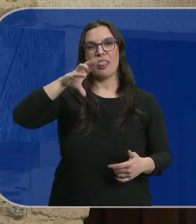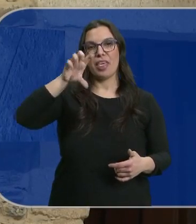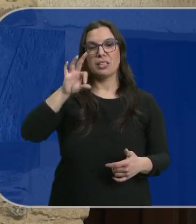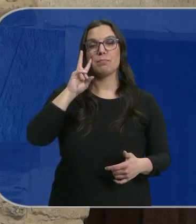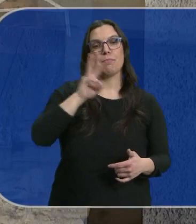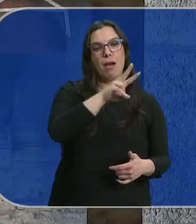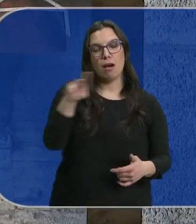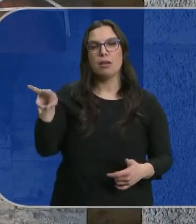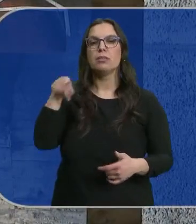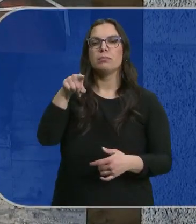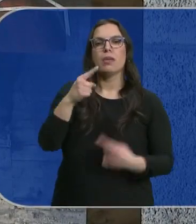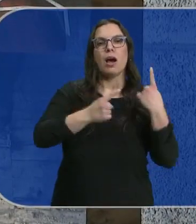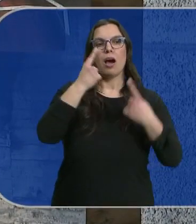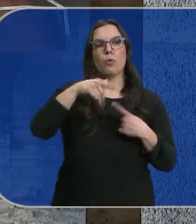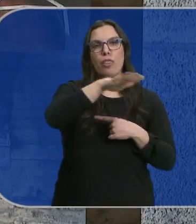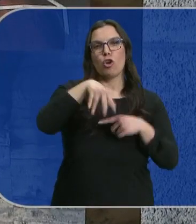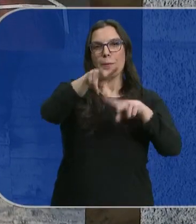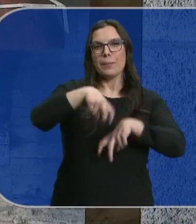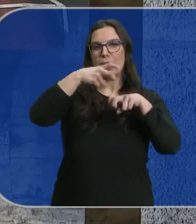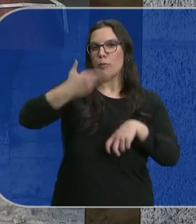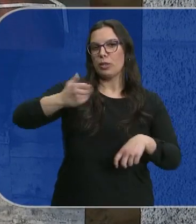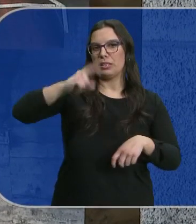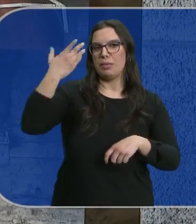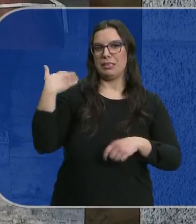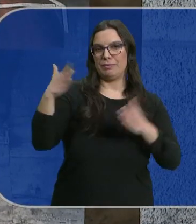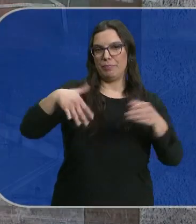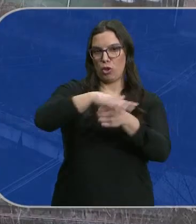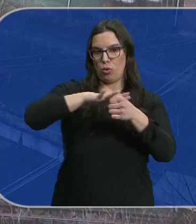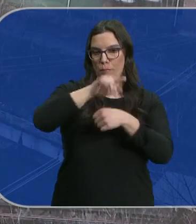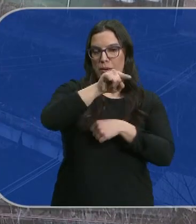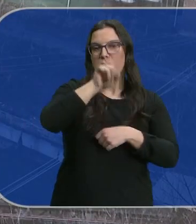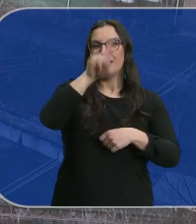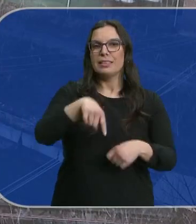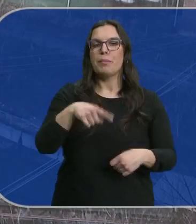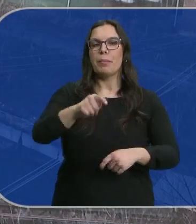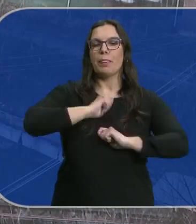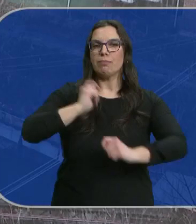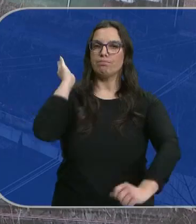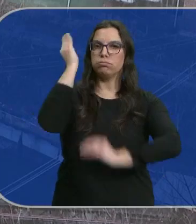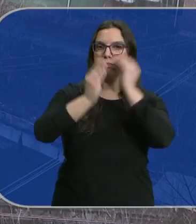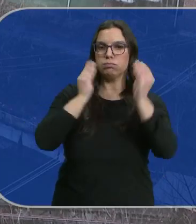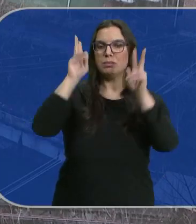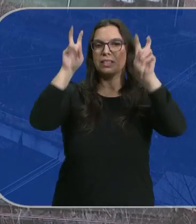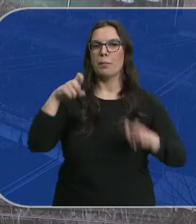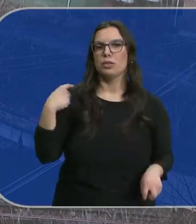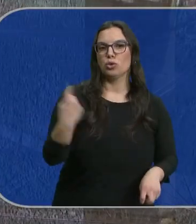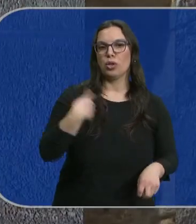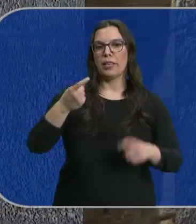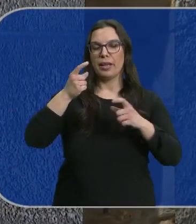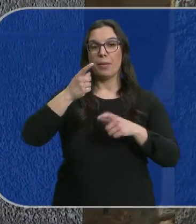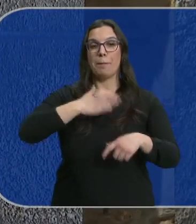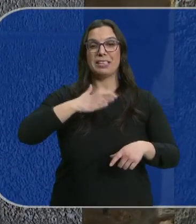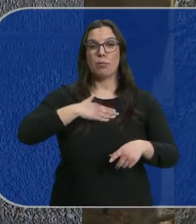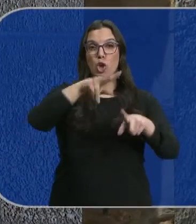ofrecen un recorrido por algunos de los enclaves mineros más importantes del Bierzo. También nos invitan a reflexionar sobre la soledad y el abandono